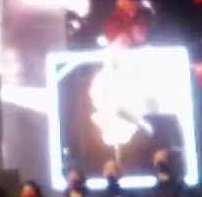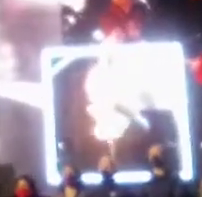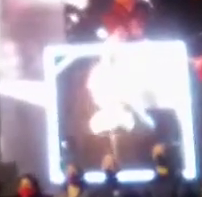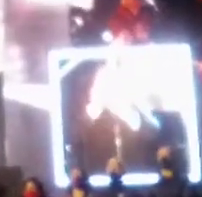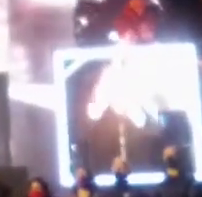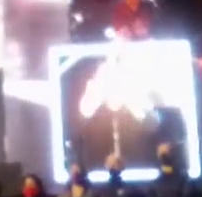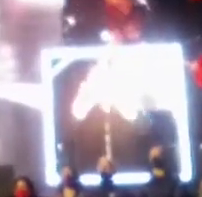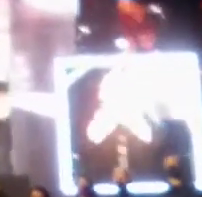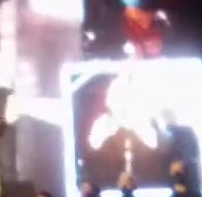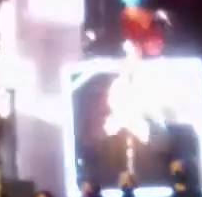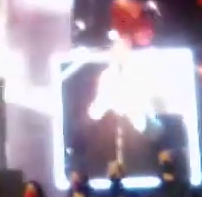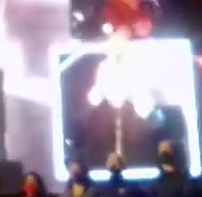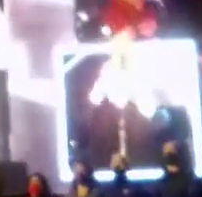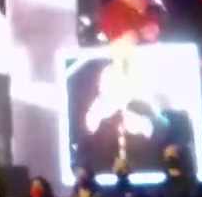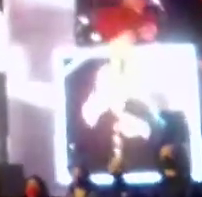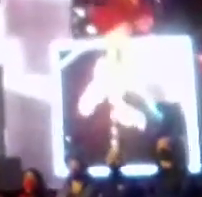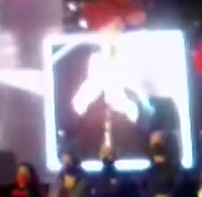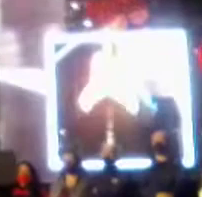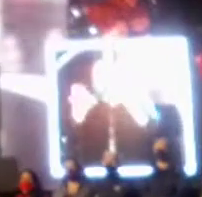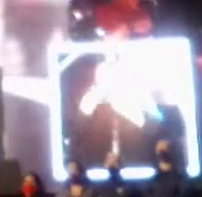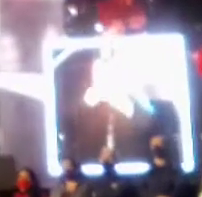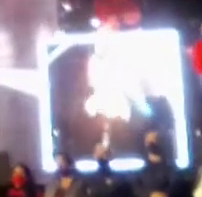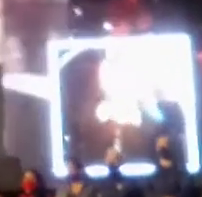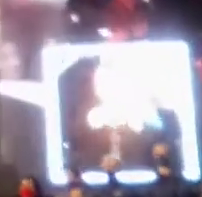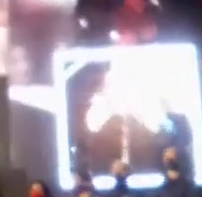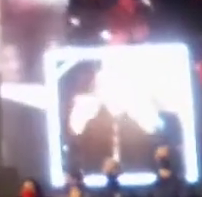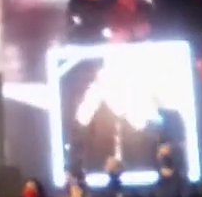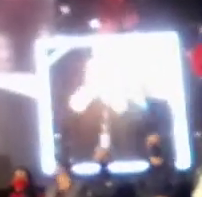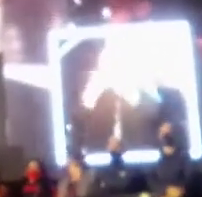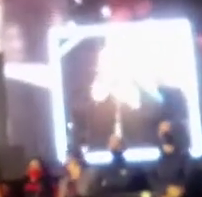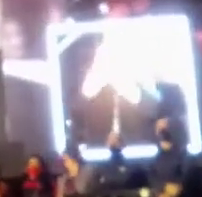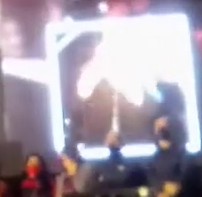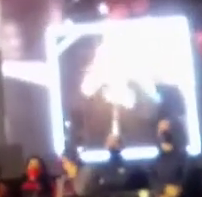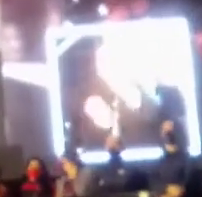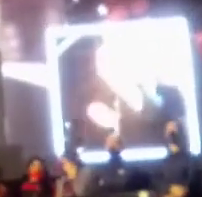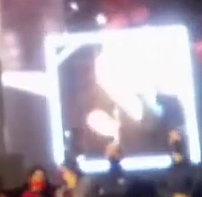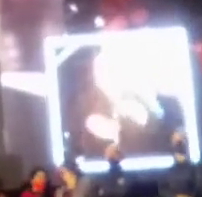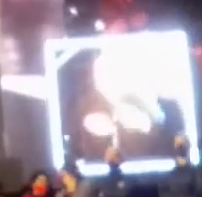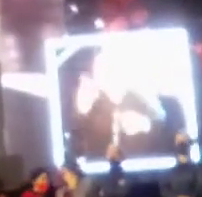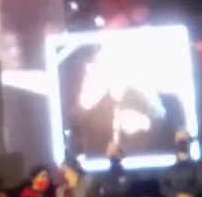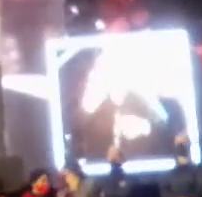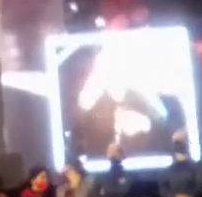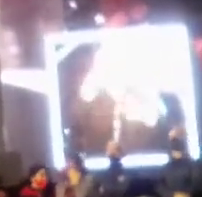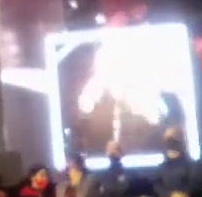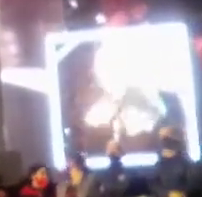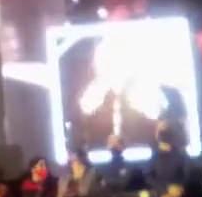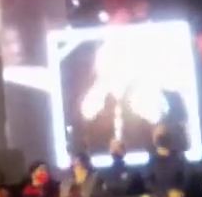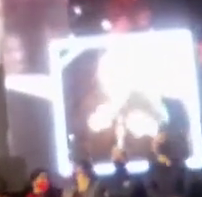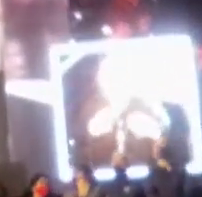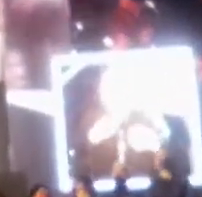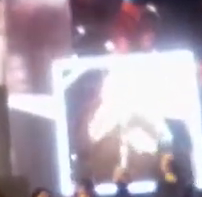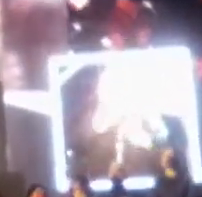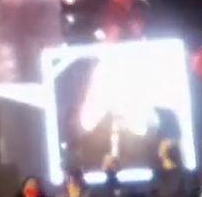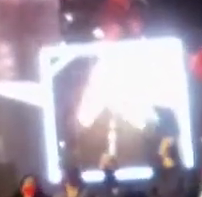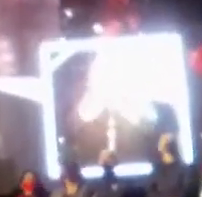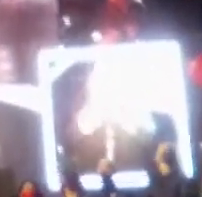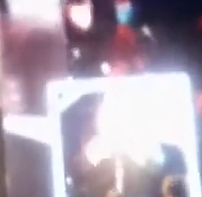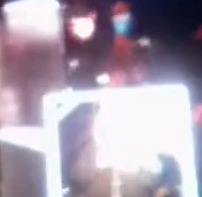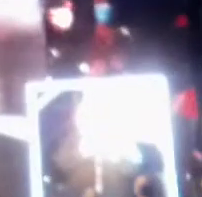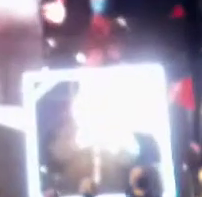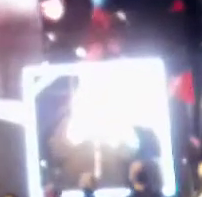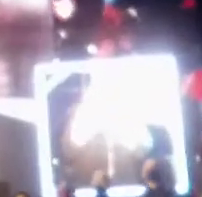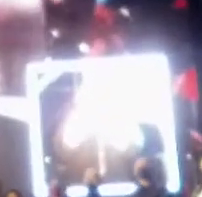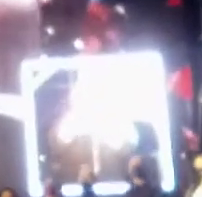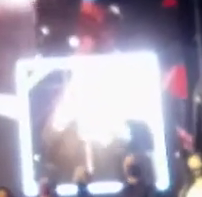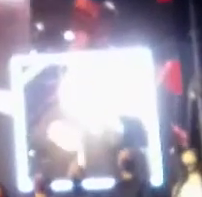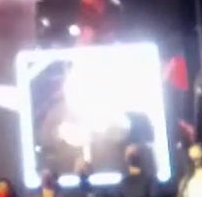defienden la LUC dicen que a partir de esta norma se puede alquilar sin garantía. Eso no es verdad. No se necesita la LUC para alquilar